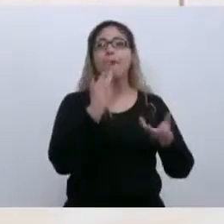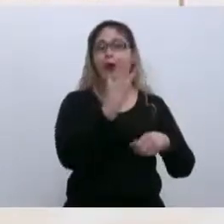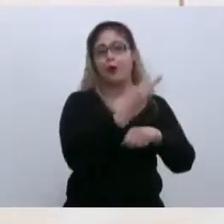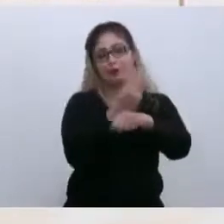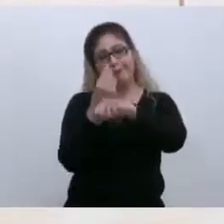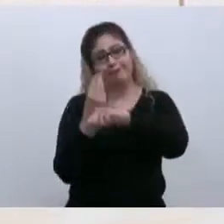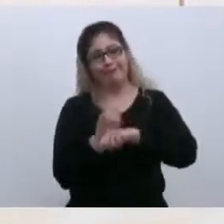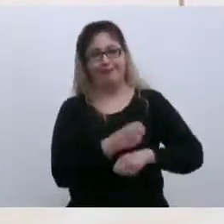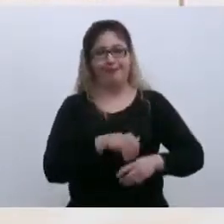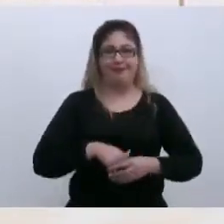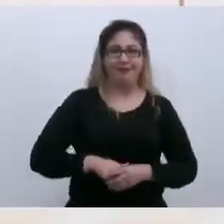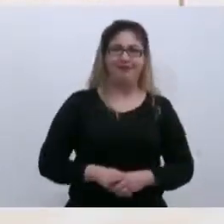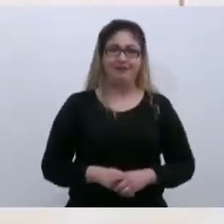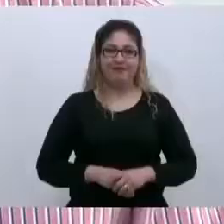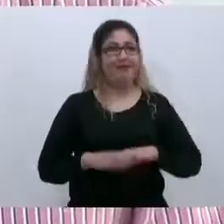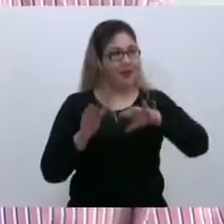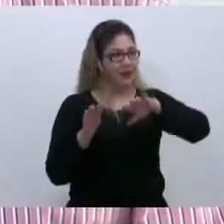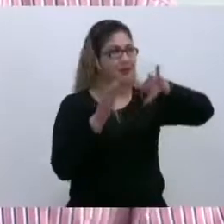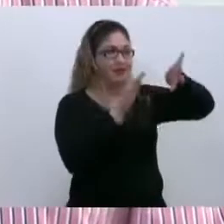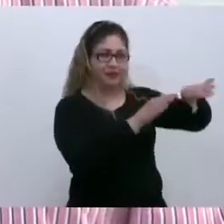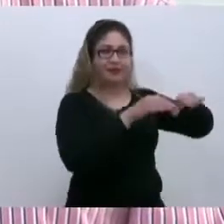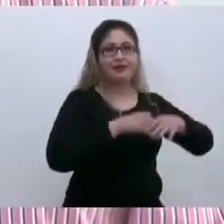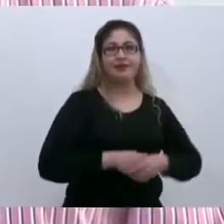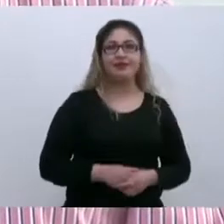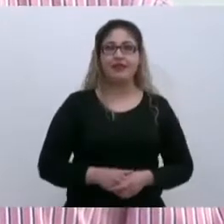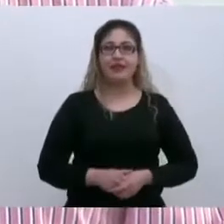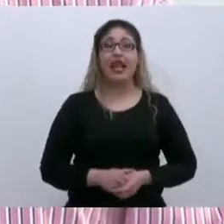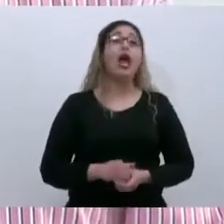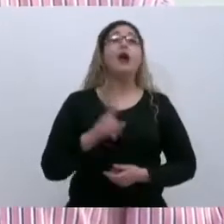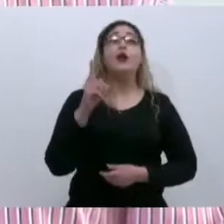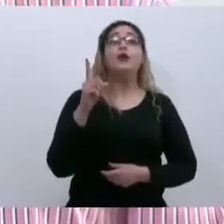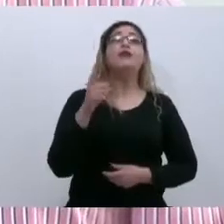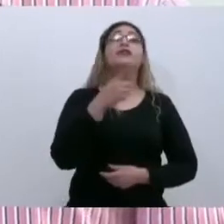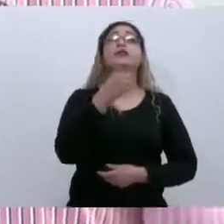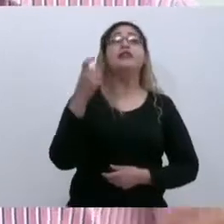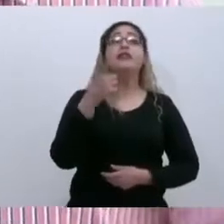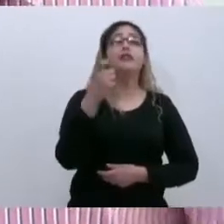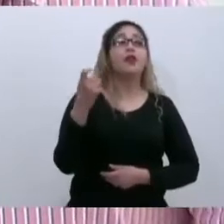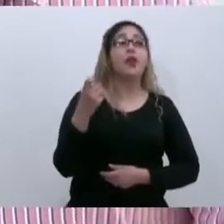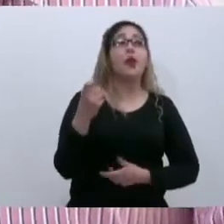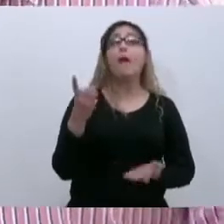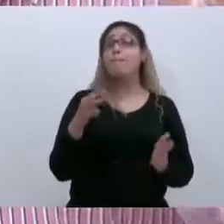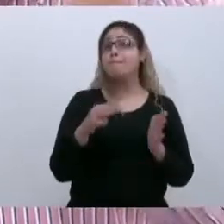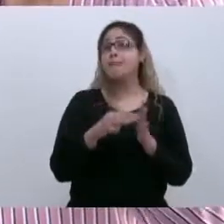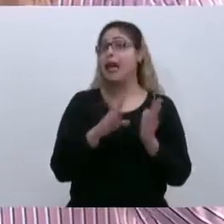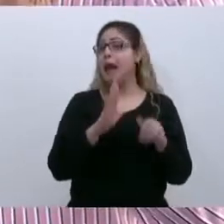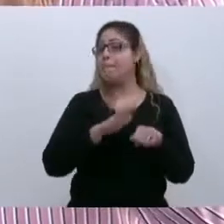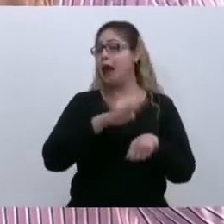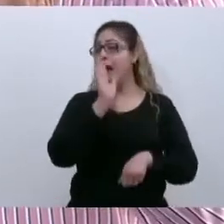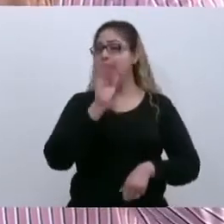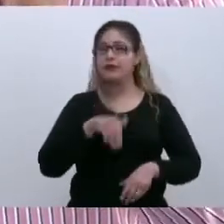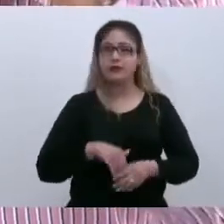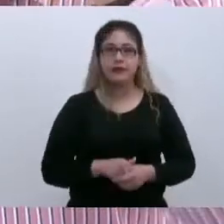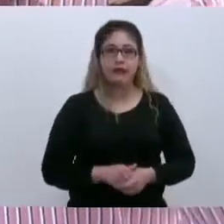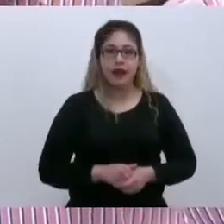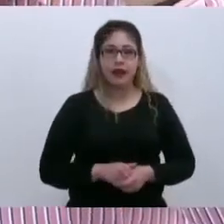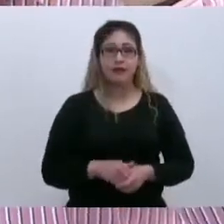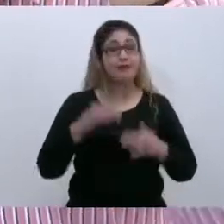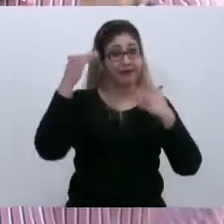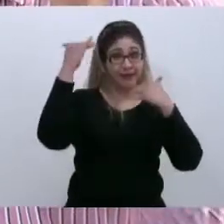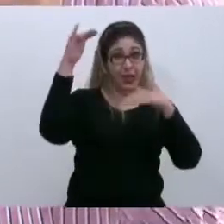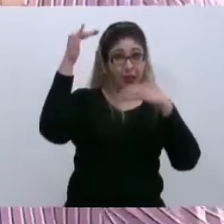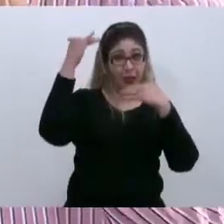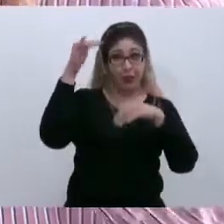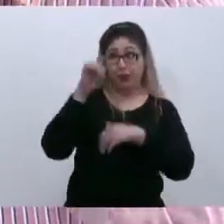116.878 adultos mayores tienen pensión. Ya se les está terminando de entregar